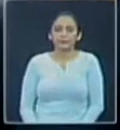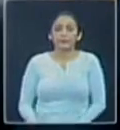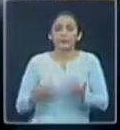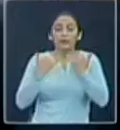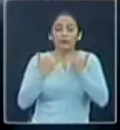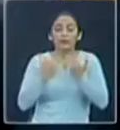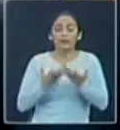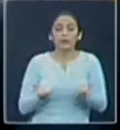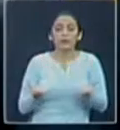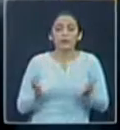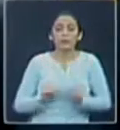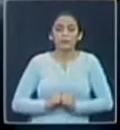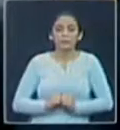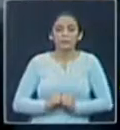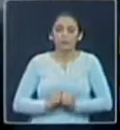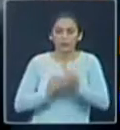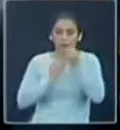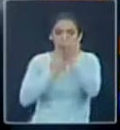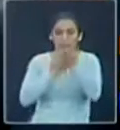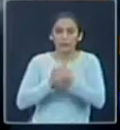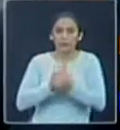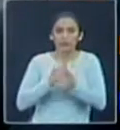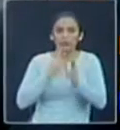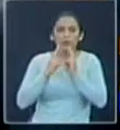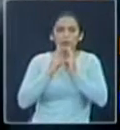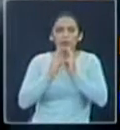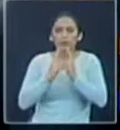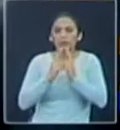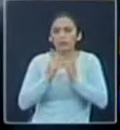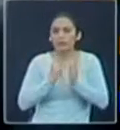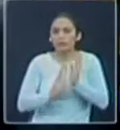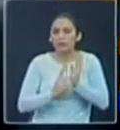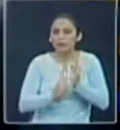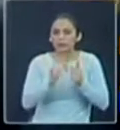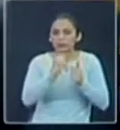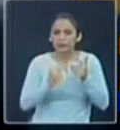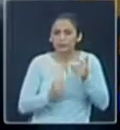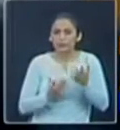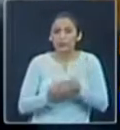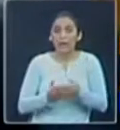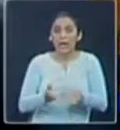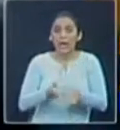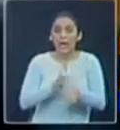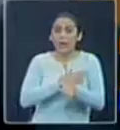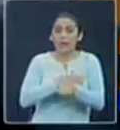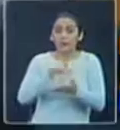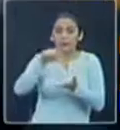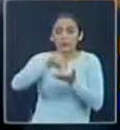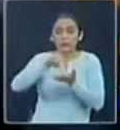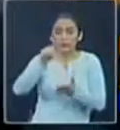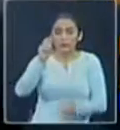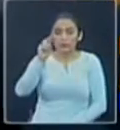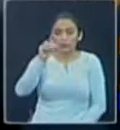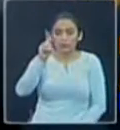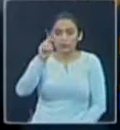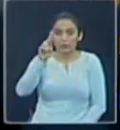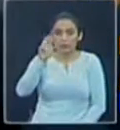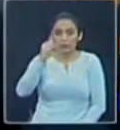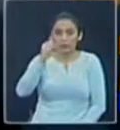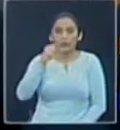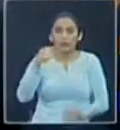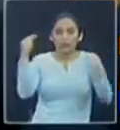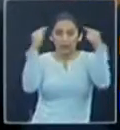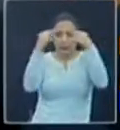conozcan un poco los resultados y la realidad de lo que se dio en Londres en el Campeonato Mundial. Se obtuvo